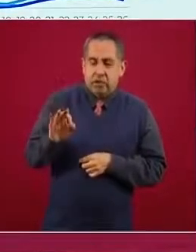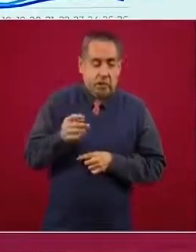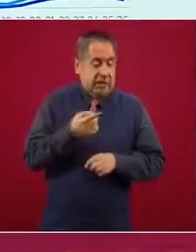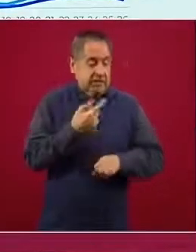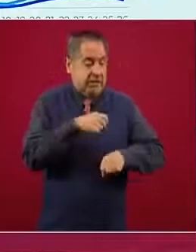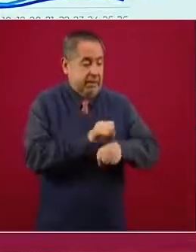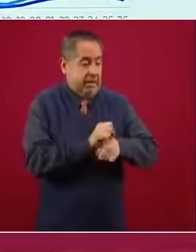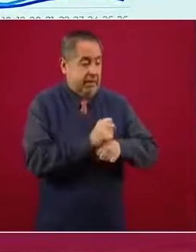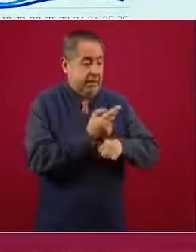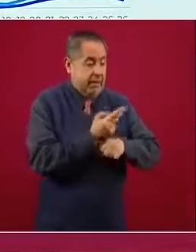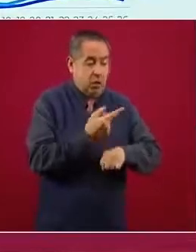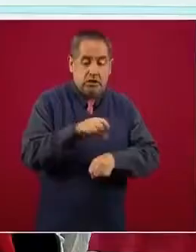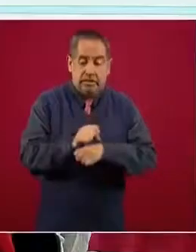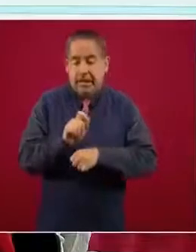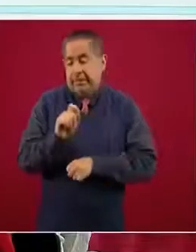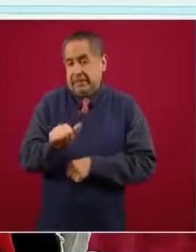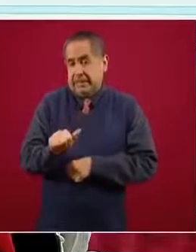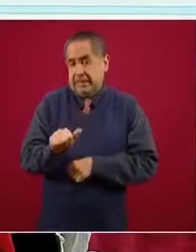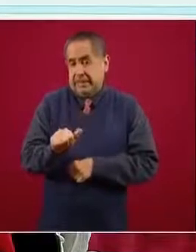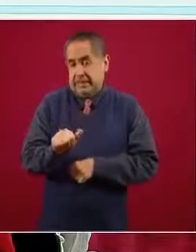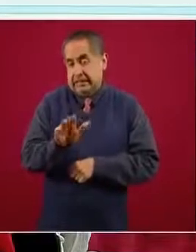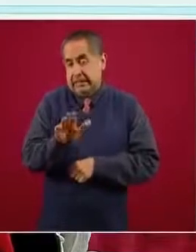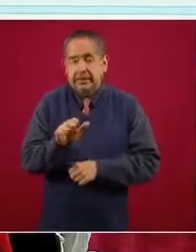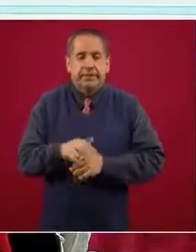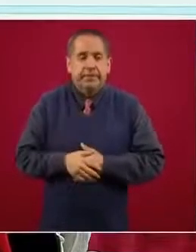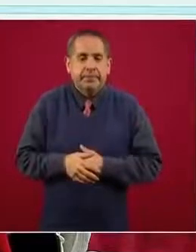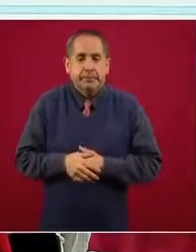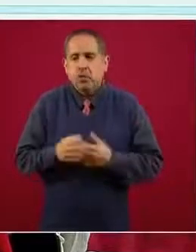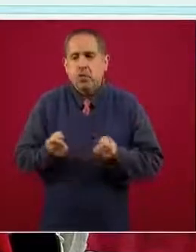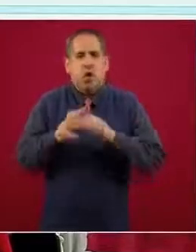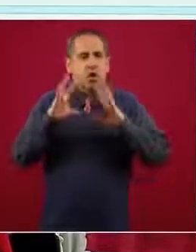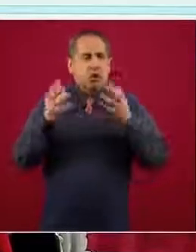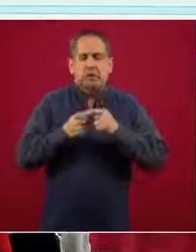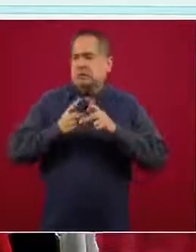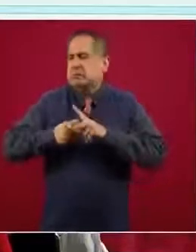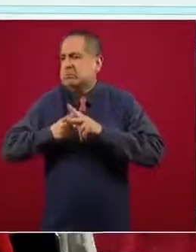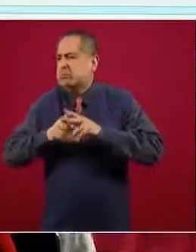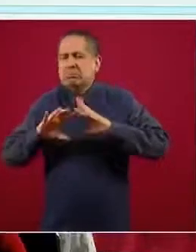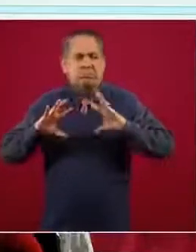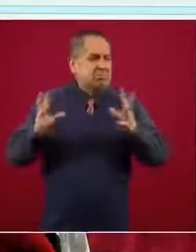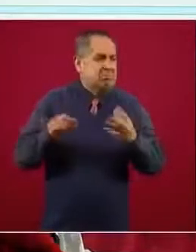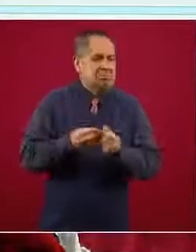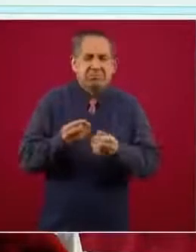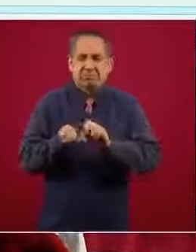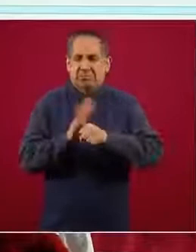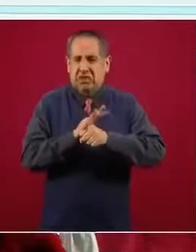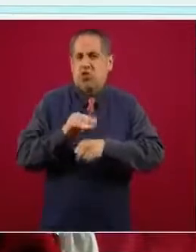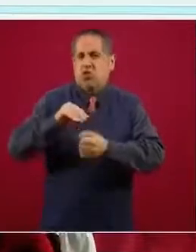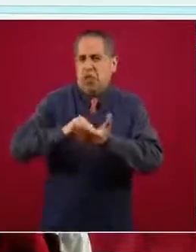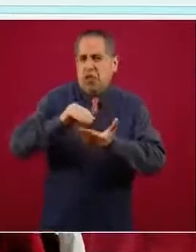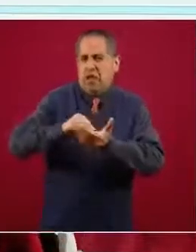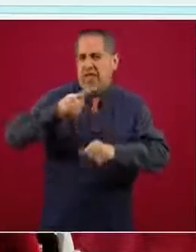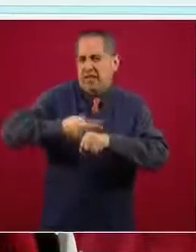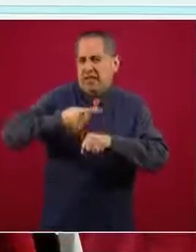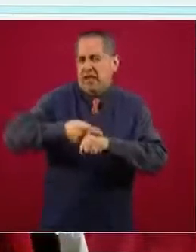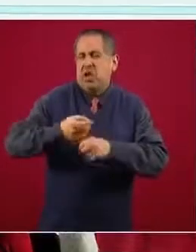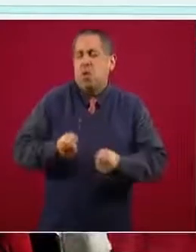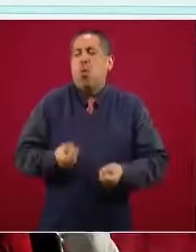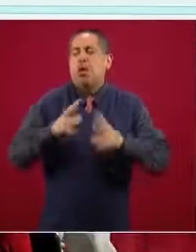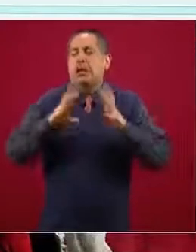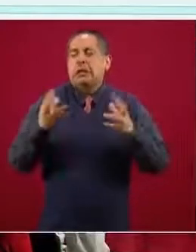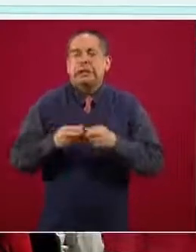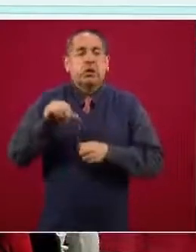25 y la 26. Y los casos activos estimados para el estado de Sonora al corte del día de